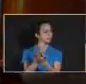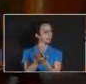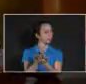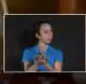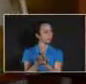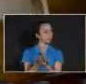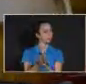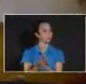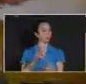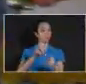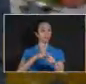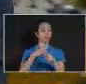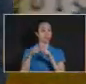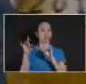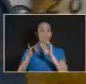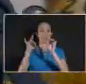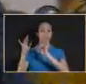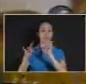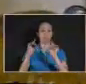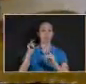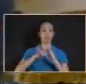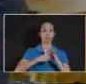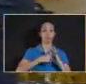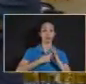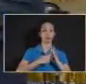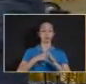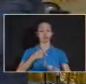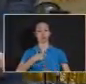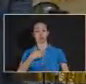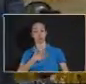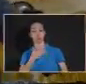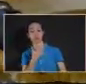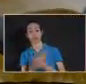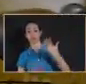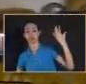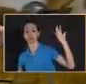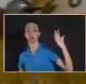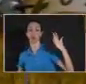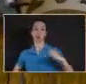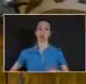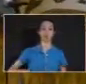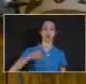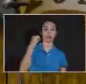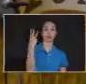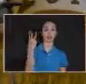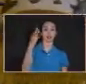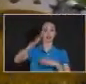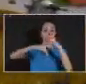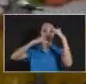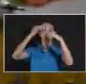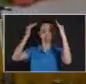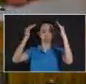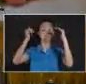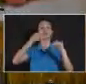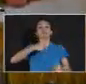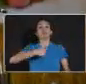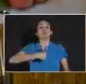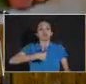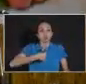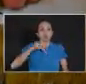Ya cuando alguien me empieza, y entonces, hermano, yo me fui llevado al tercer cielo. Yo creo que eso puede